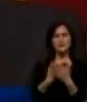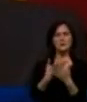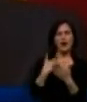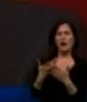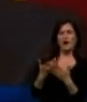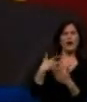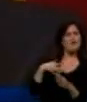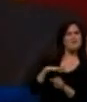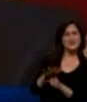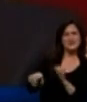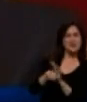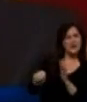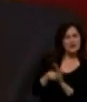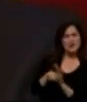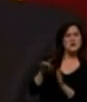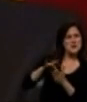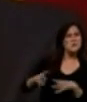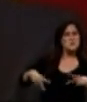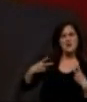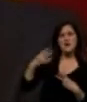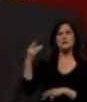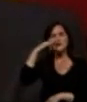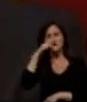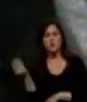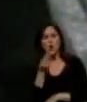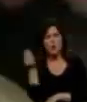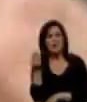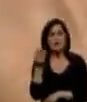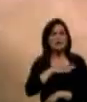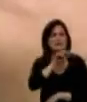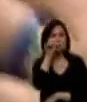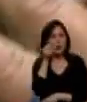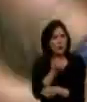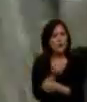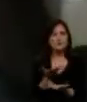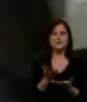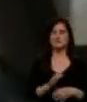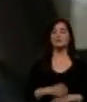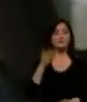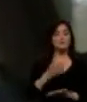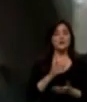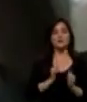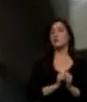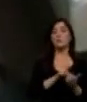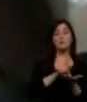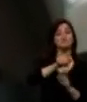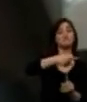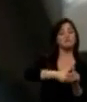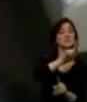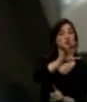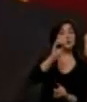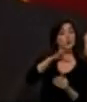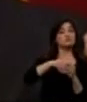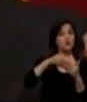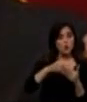de niños y adolescentes. Dijo que cumplirá con su oferta de entregar hasta 150 dólares para eliminar la pobreza extrema y habló